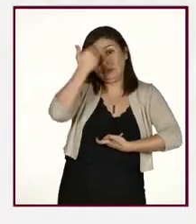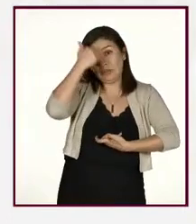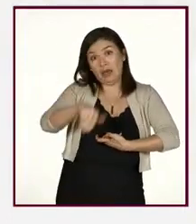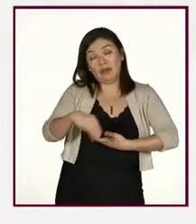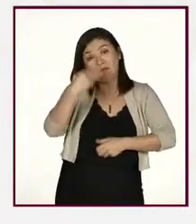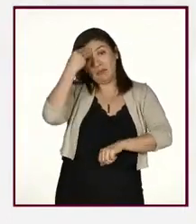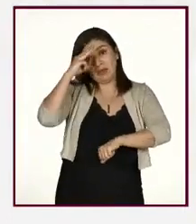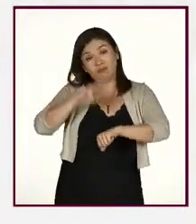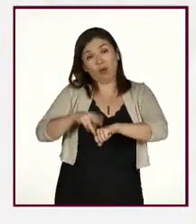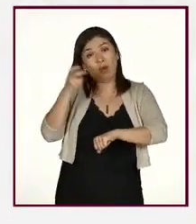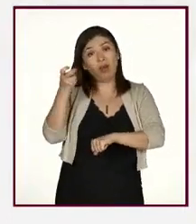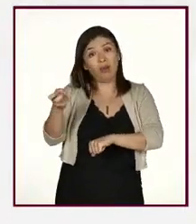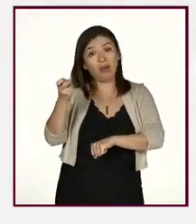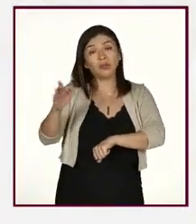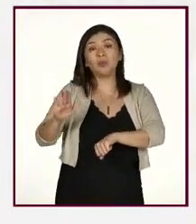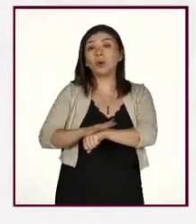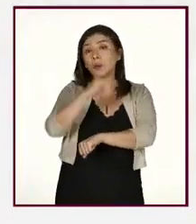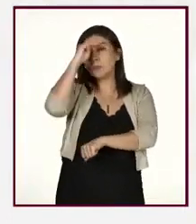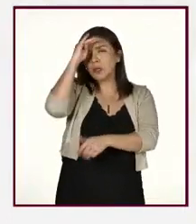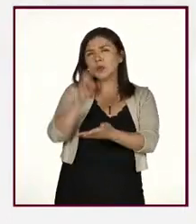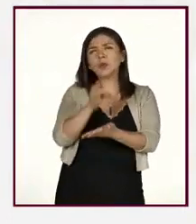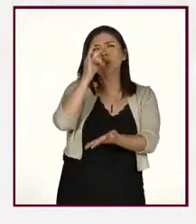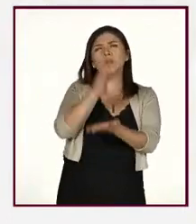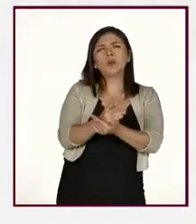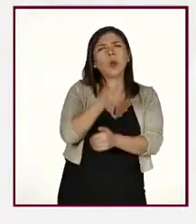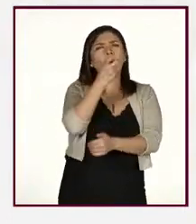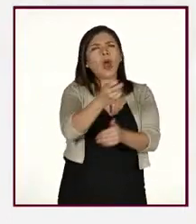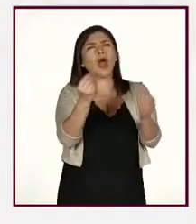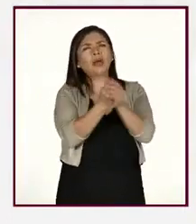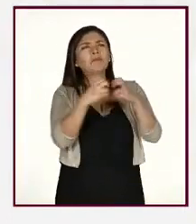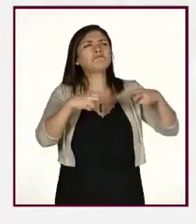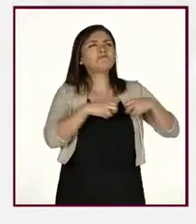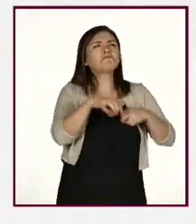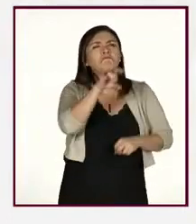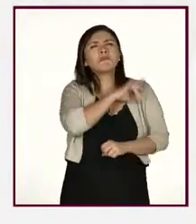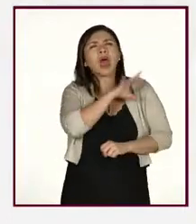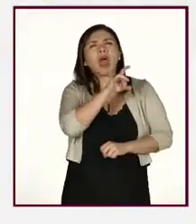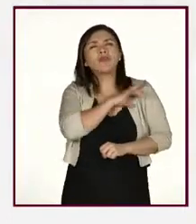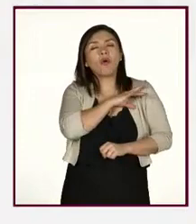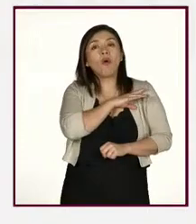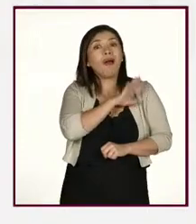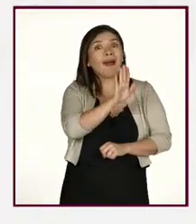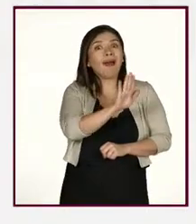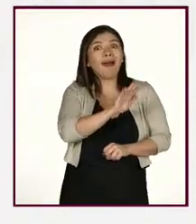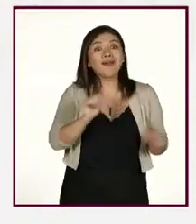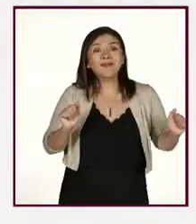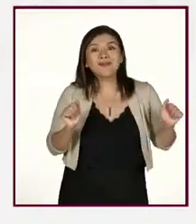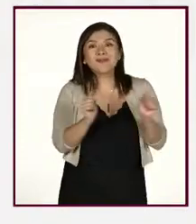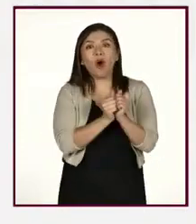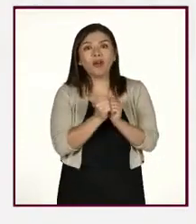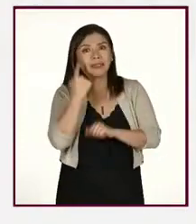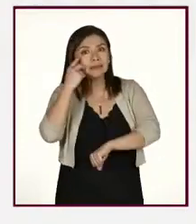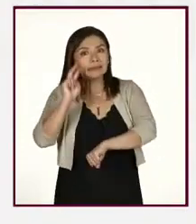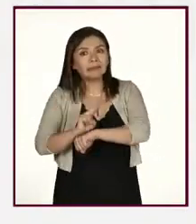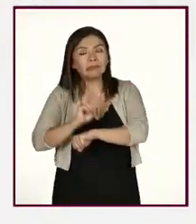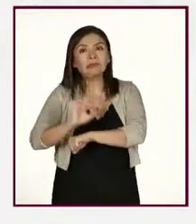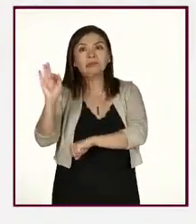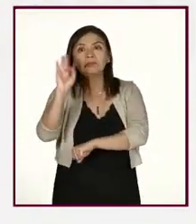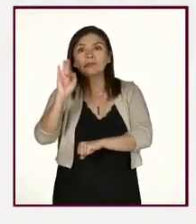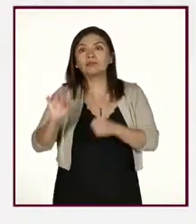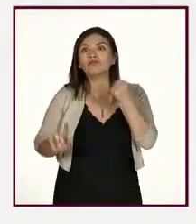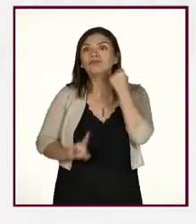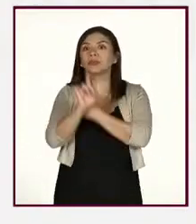¿sí? Porque no solo puede presentar este tipo de emociones de ansiedad y preocupación, sino que estar al pendiente de si presenta